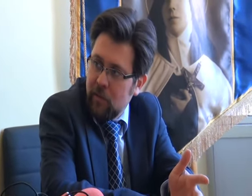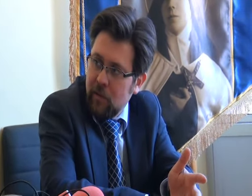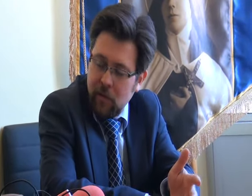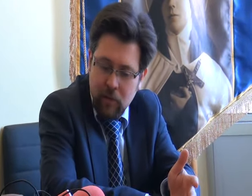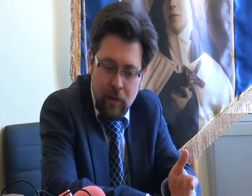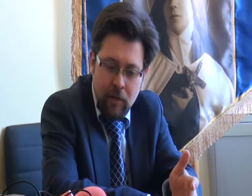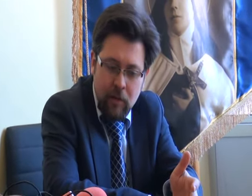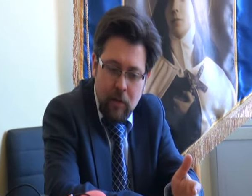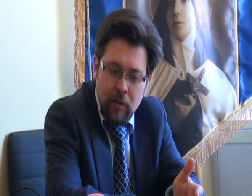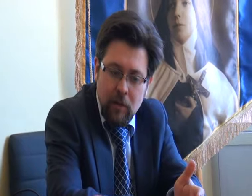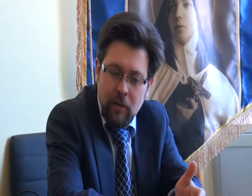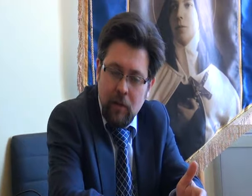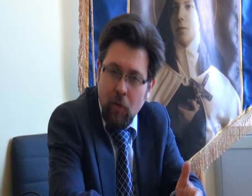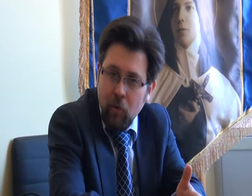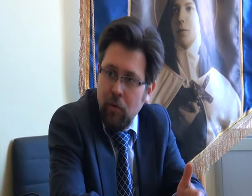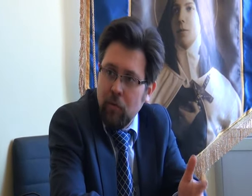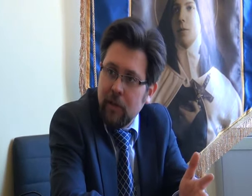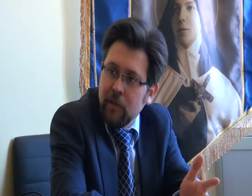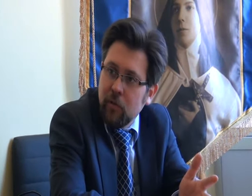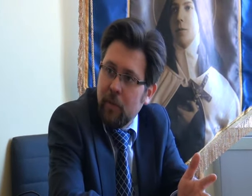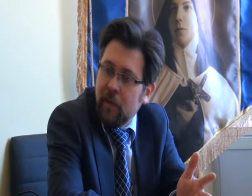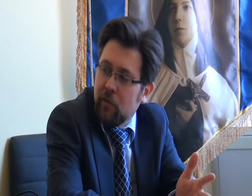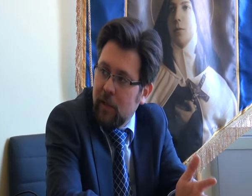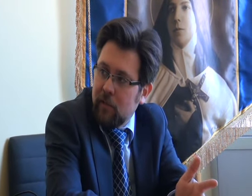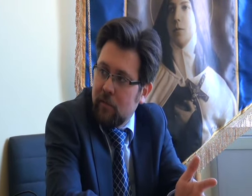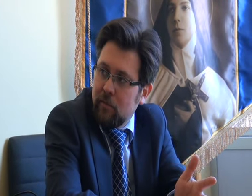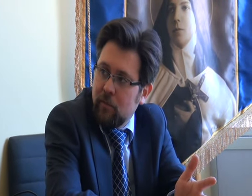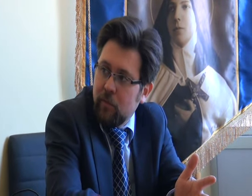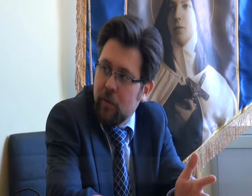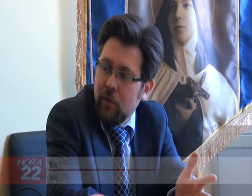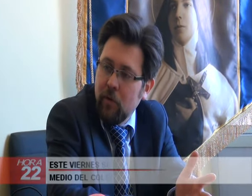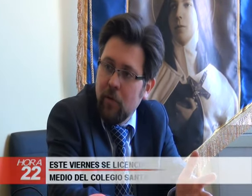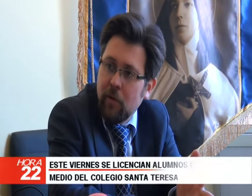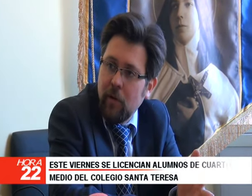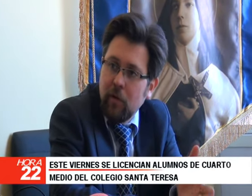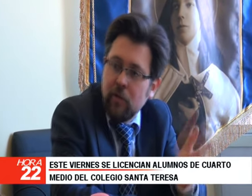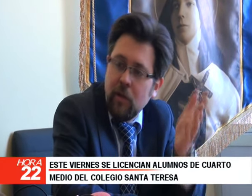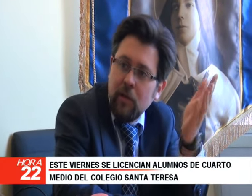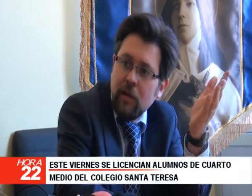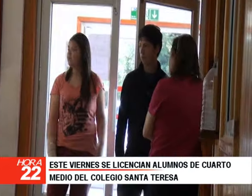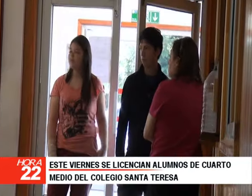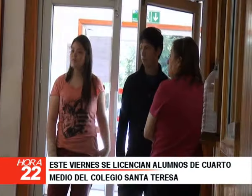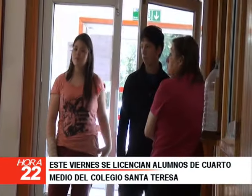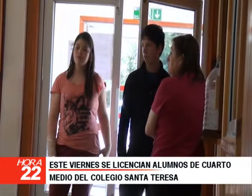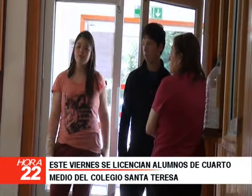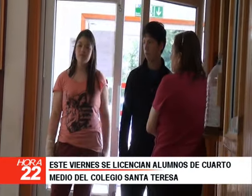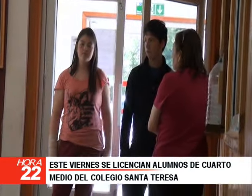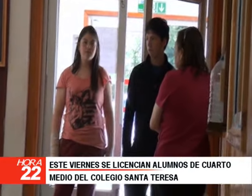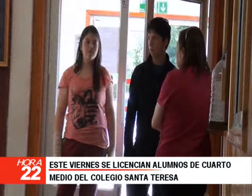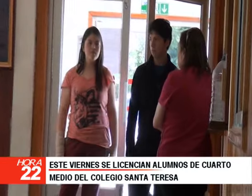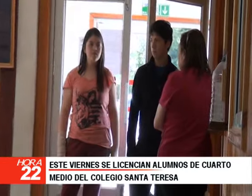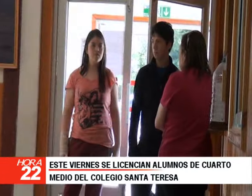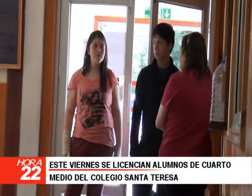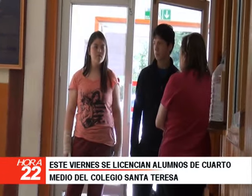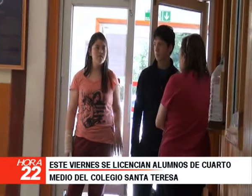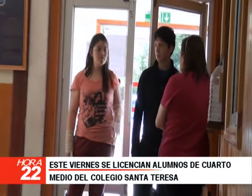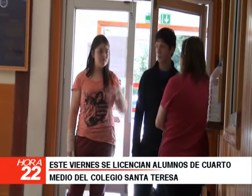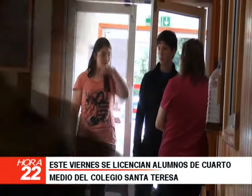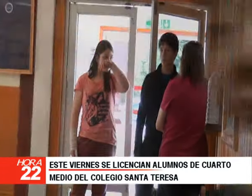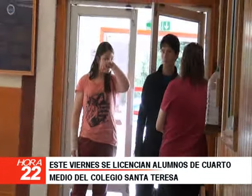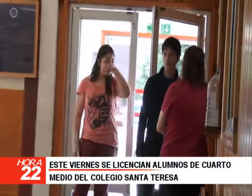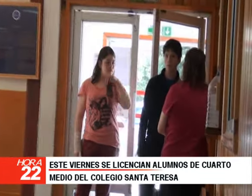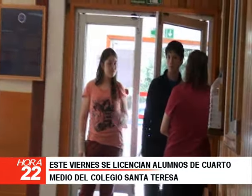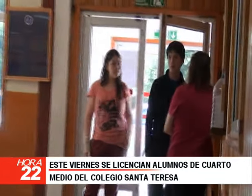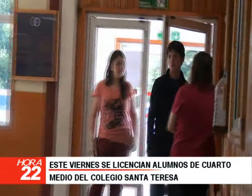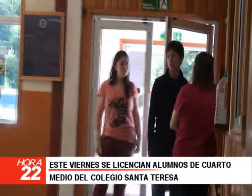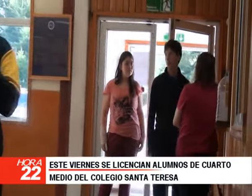lo que es el Santa Teresa para la comuna. ¿Cuántos son los jóvenes que se licencian? Es un grupo de 17 alumnos, es